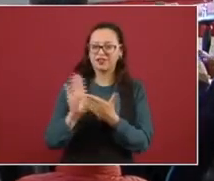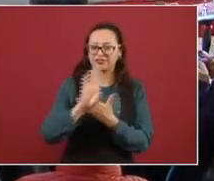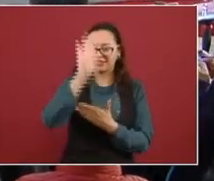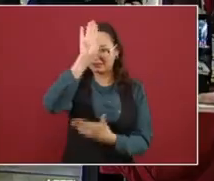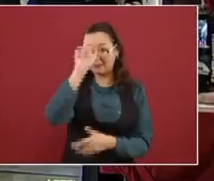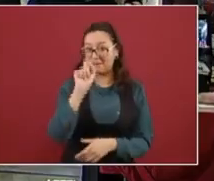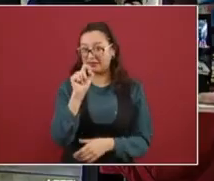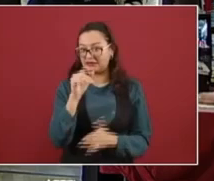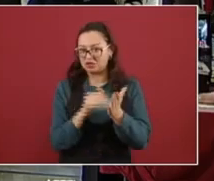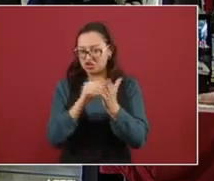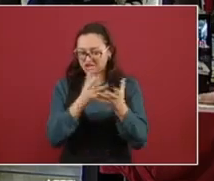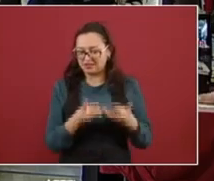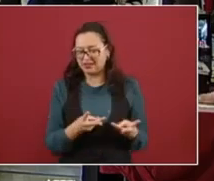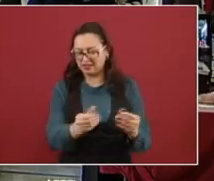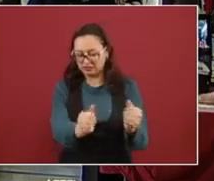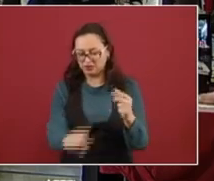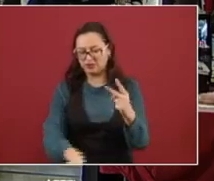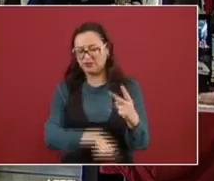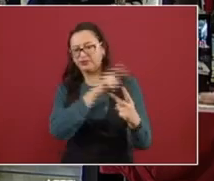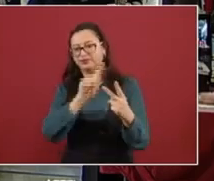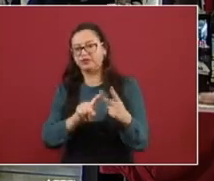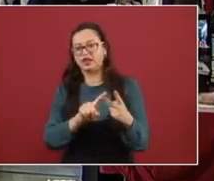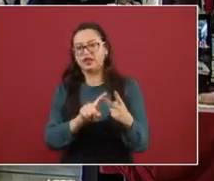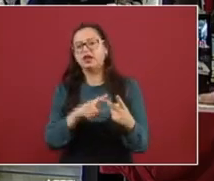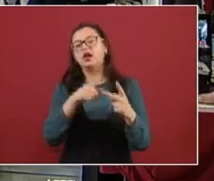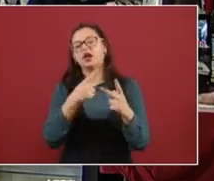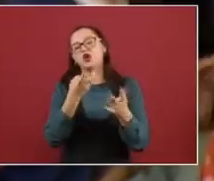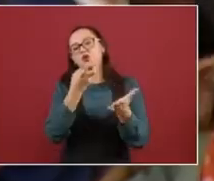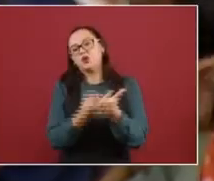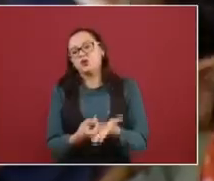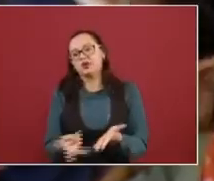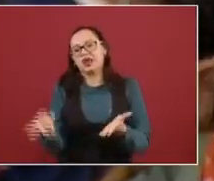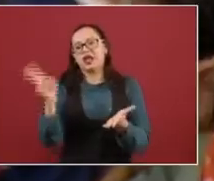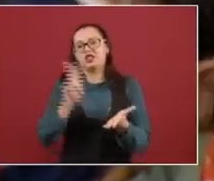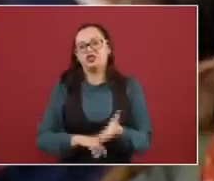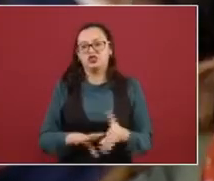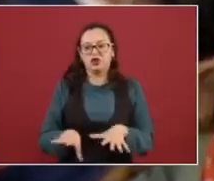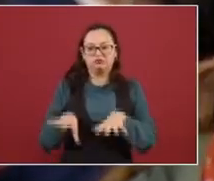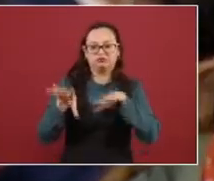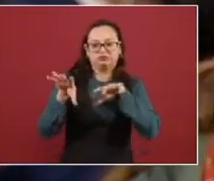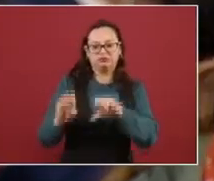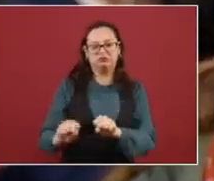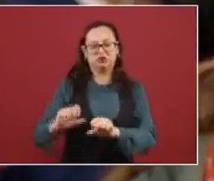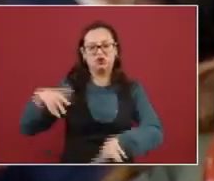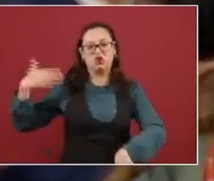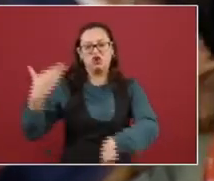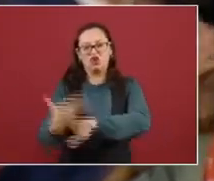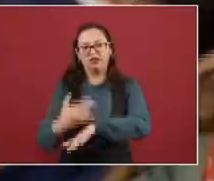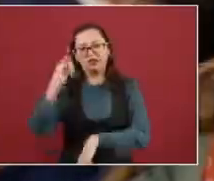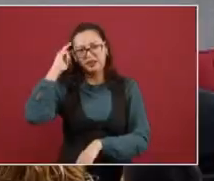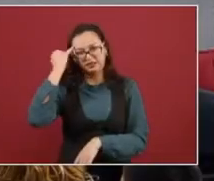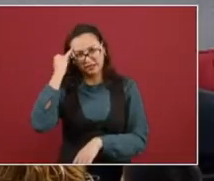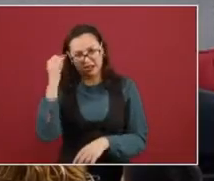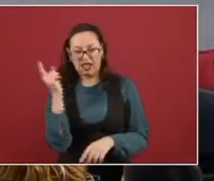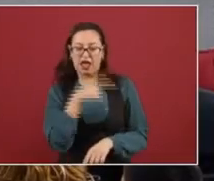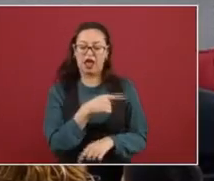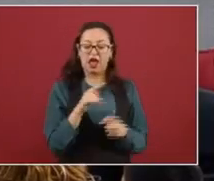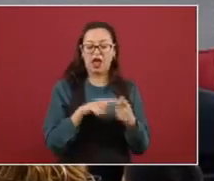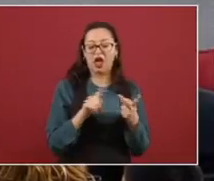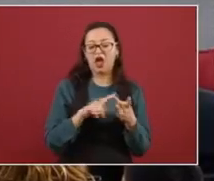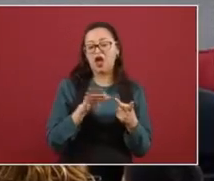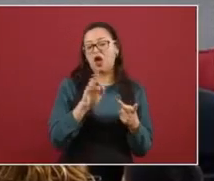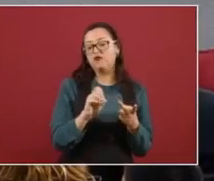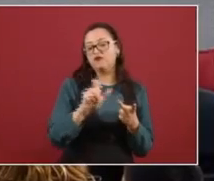doble conquista que se ha dado desde los gobiernos de Fox hasta Peña Nieto, en